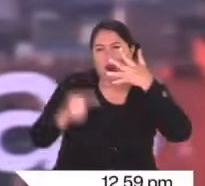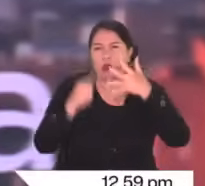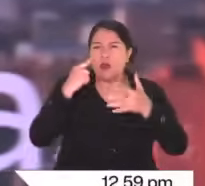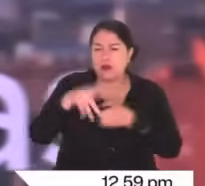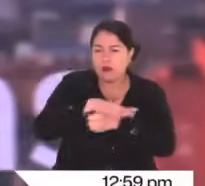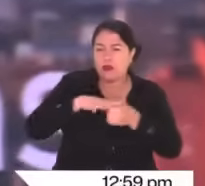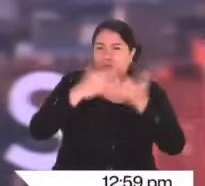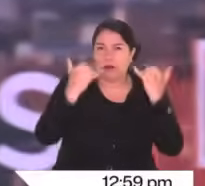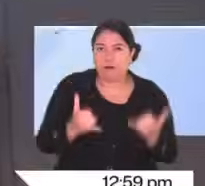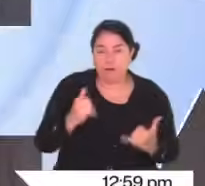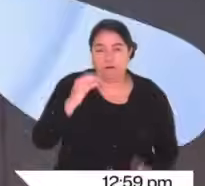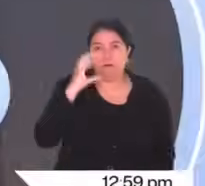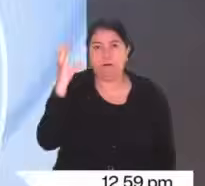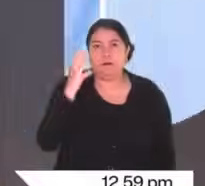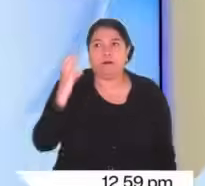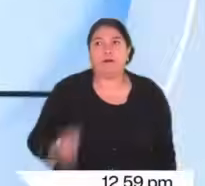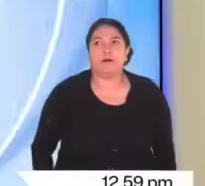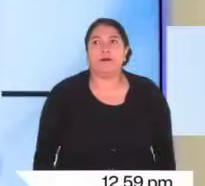pasa el